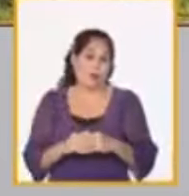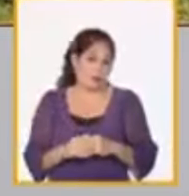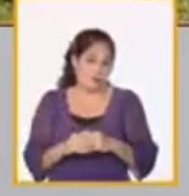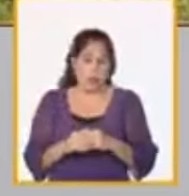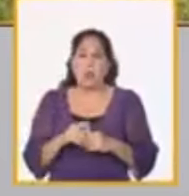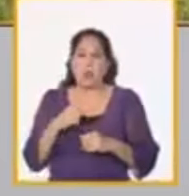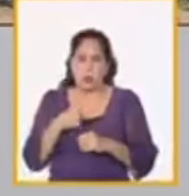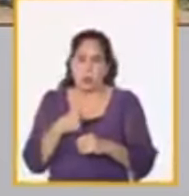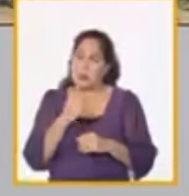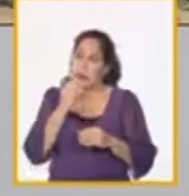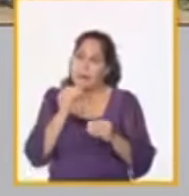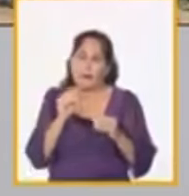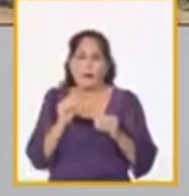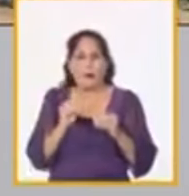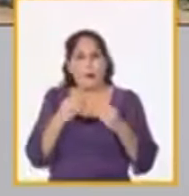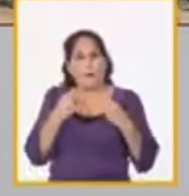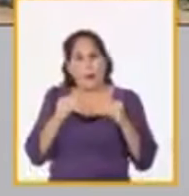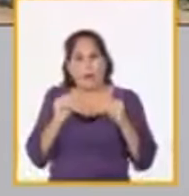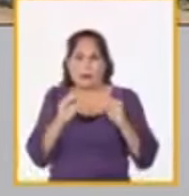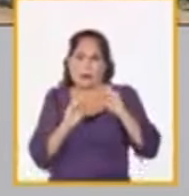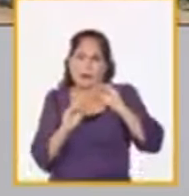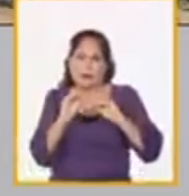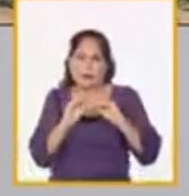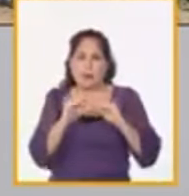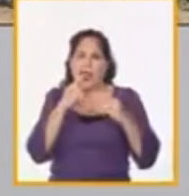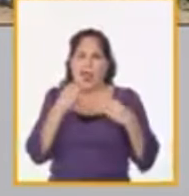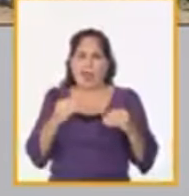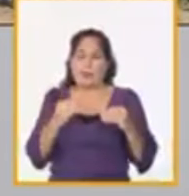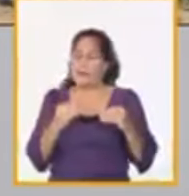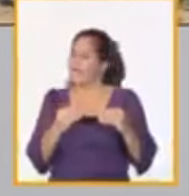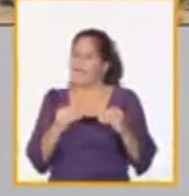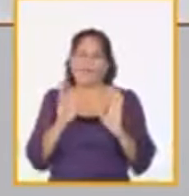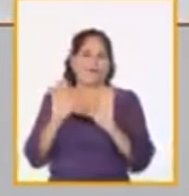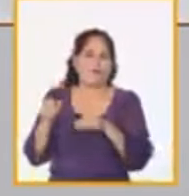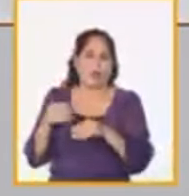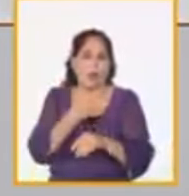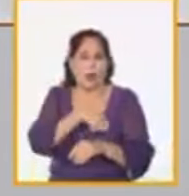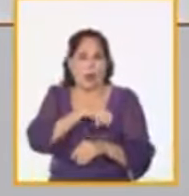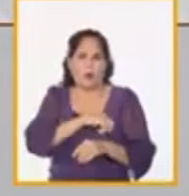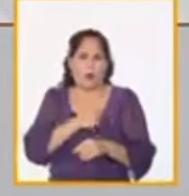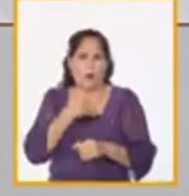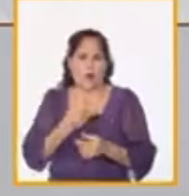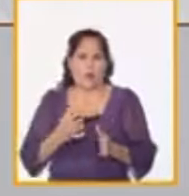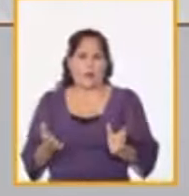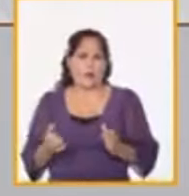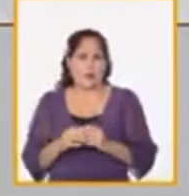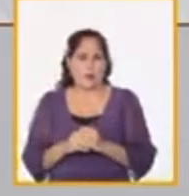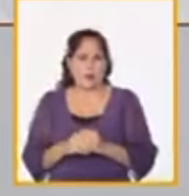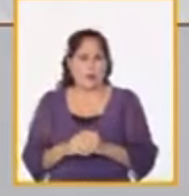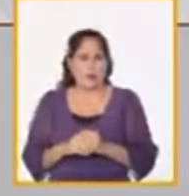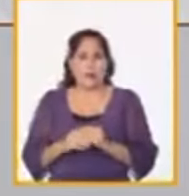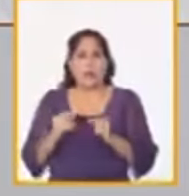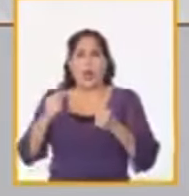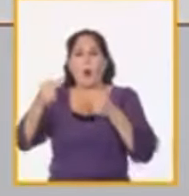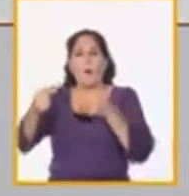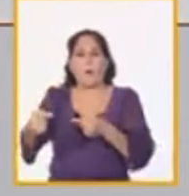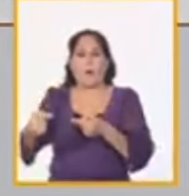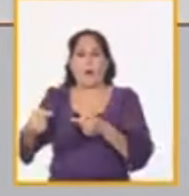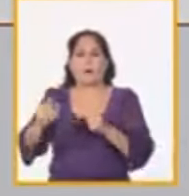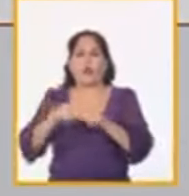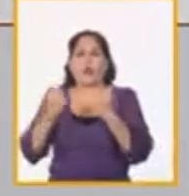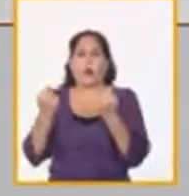intentos, pero la producción es mínima. O sea, y hay veces que la población dice, hicieron un tramo y ahora se